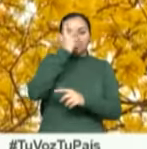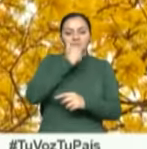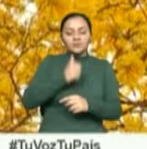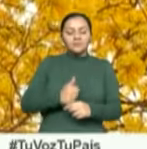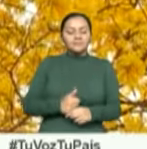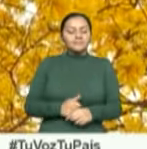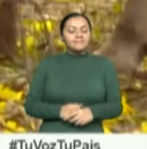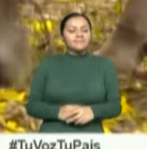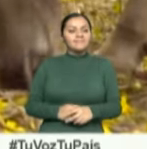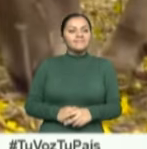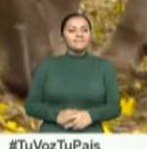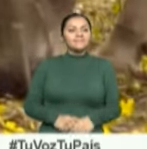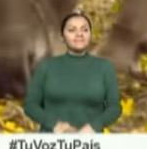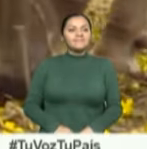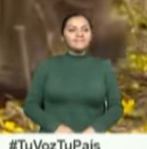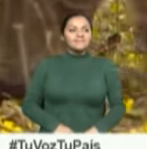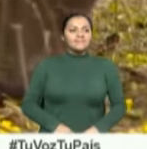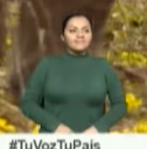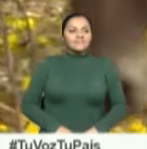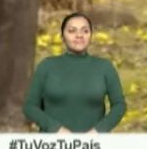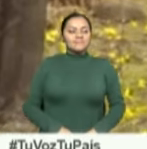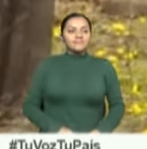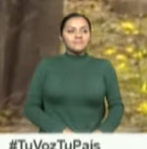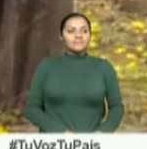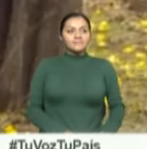Carolina Díaz, Noticiero Ciudadano.